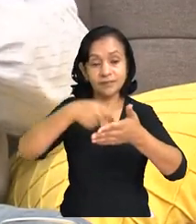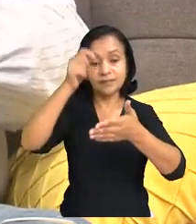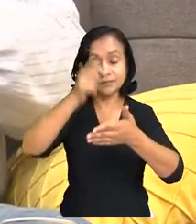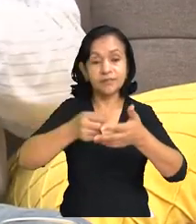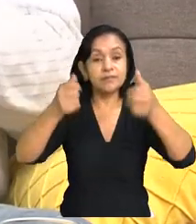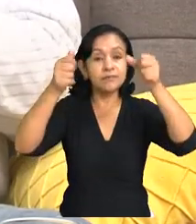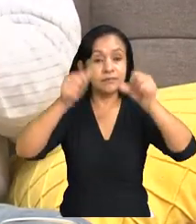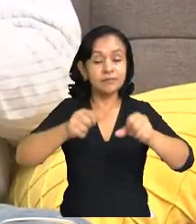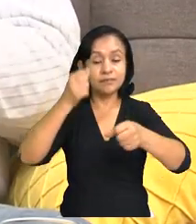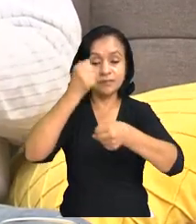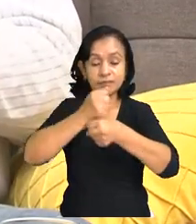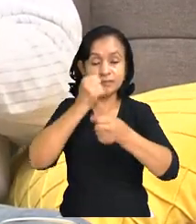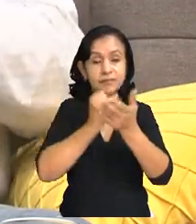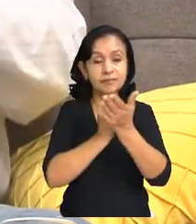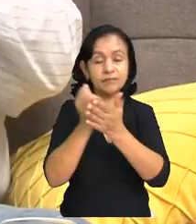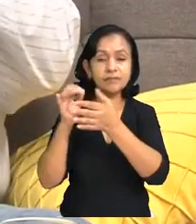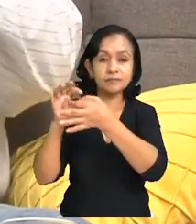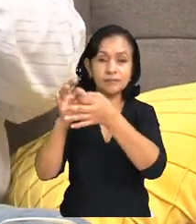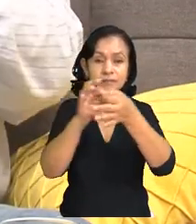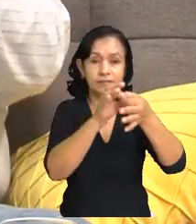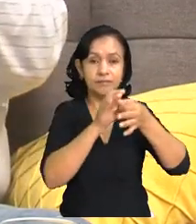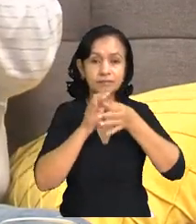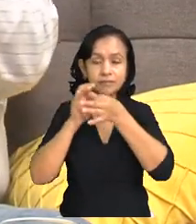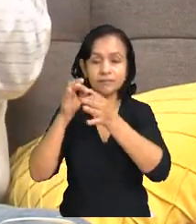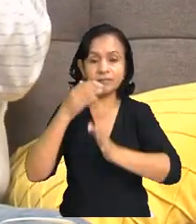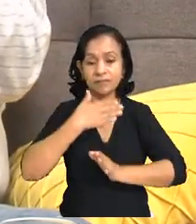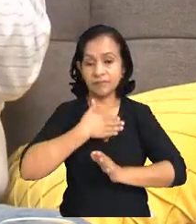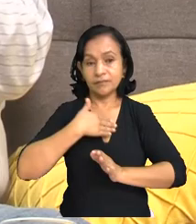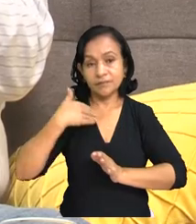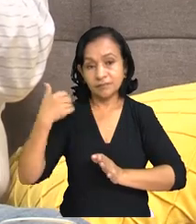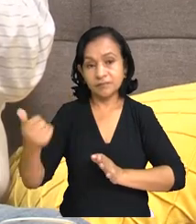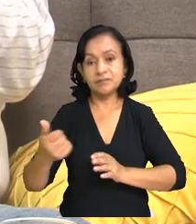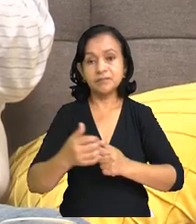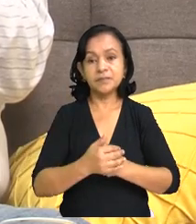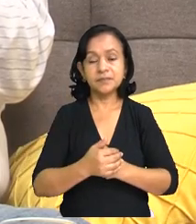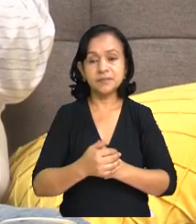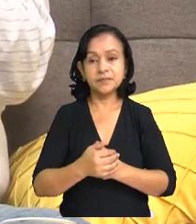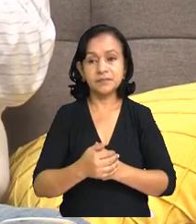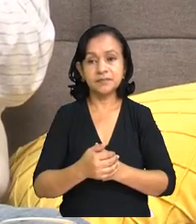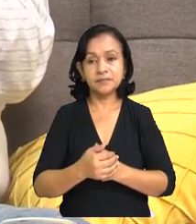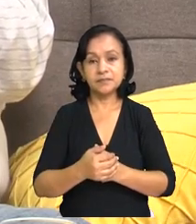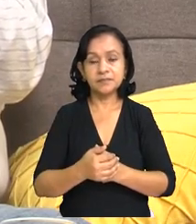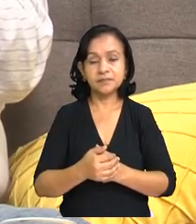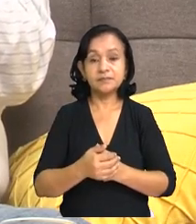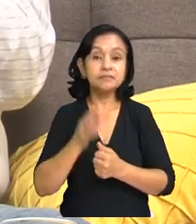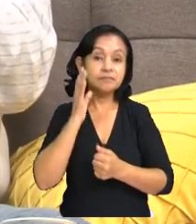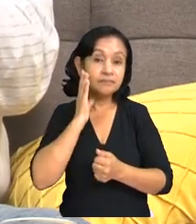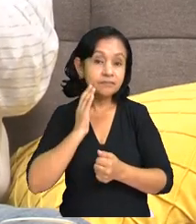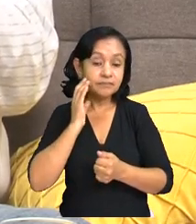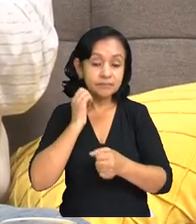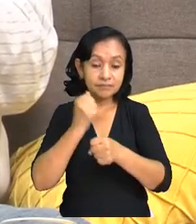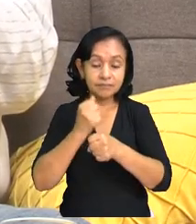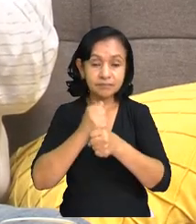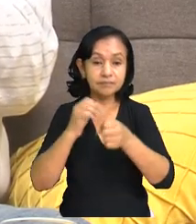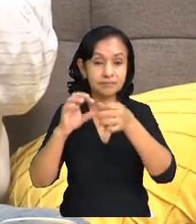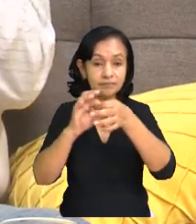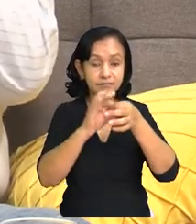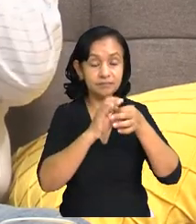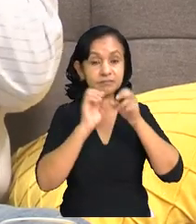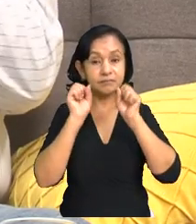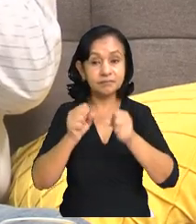vamos a trabajar investigaciones en conjunto. Y este año estamos mejorando. El alcance de esa experiencia de trabajar en conjunto nos está